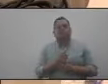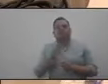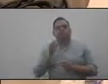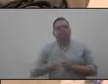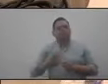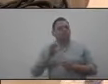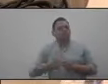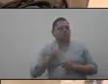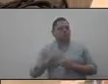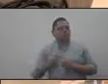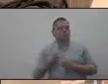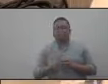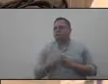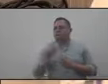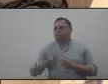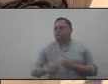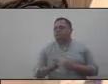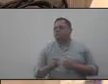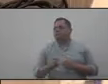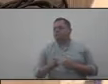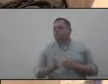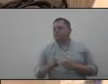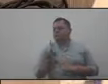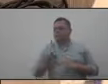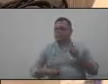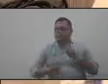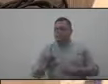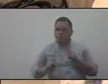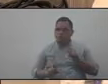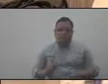siempre existían algunas